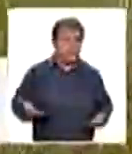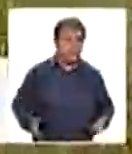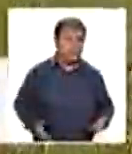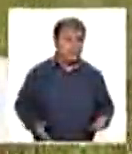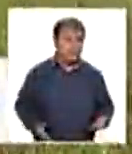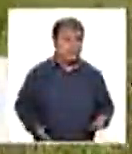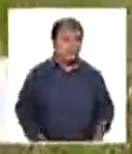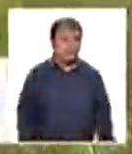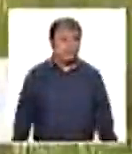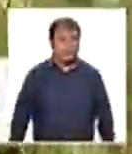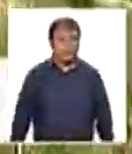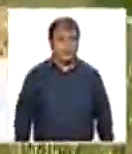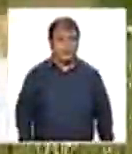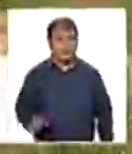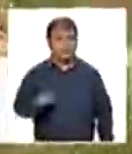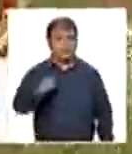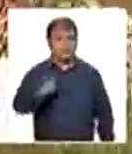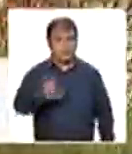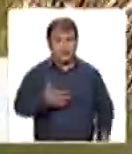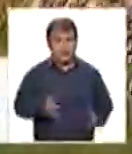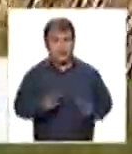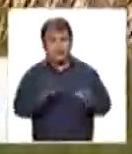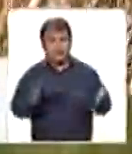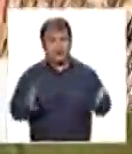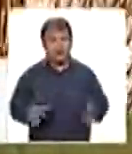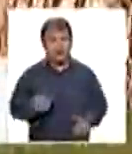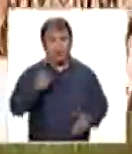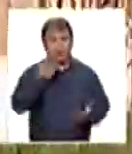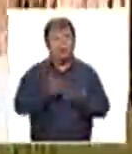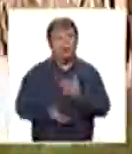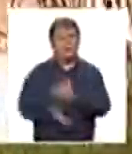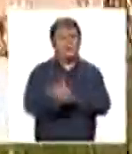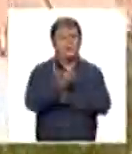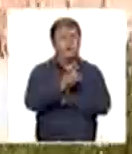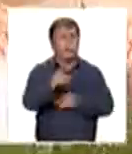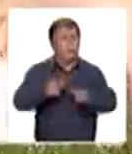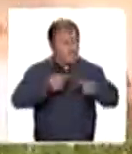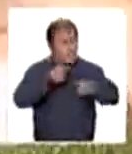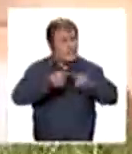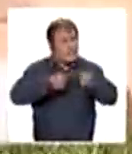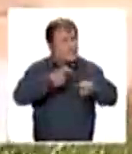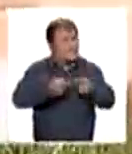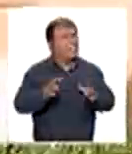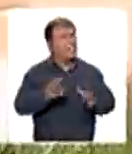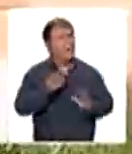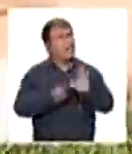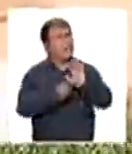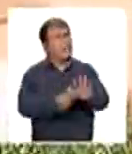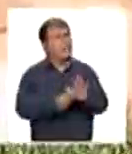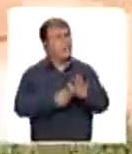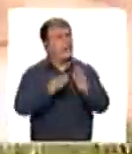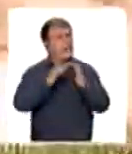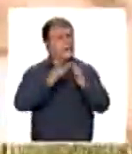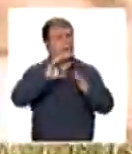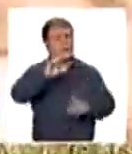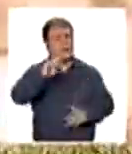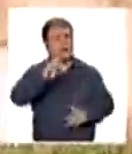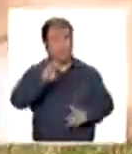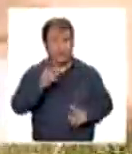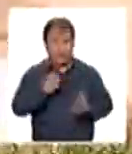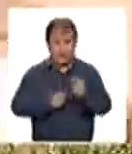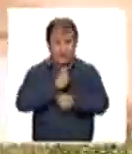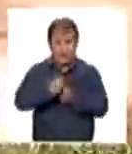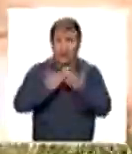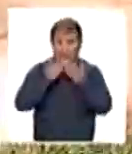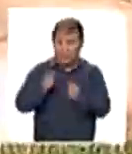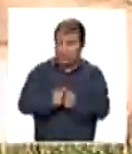Vamos. Así es. Julio, muy buenos días. ¿Nos puede decir qué es lo que presenta Casa Cor este año? Gracias por